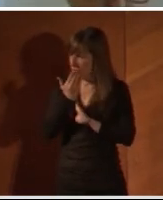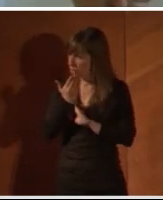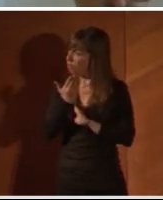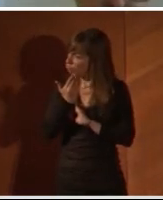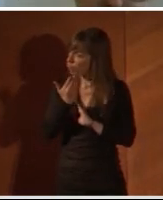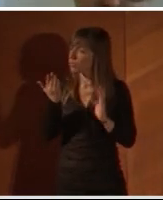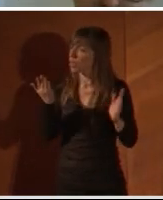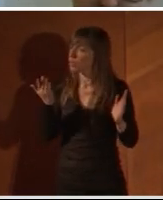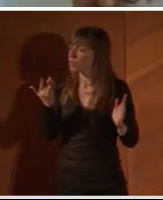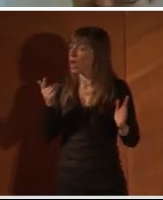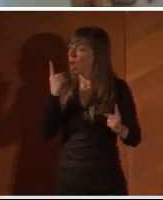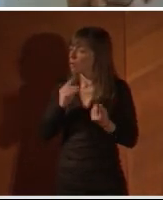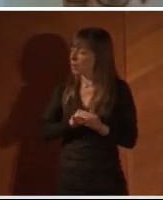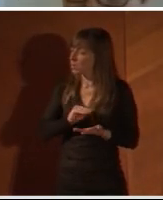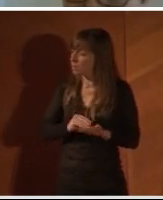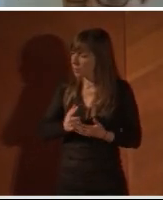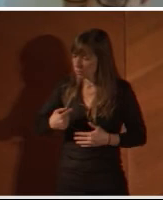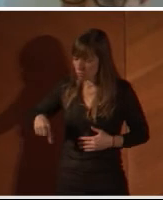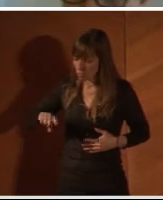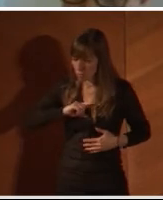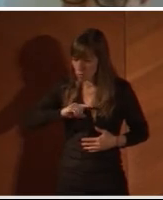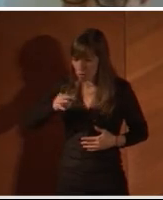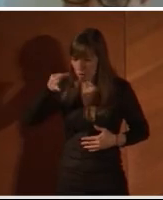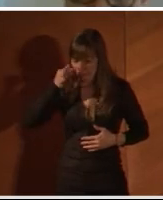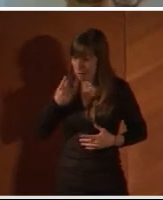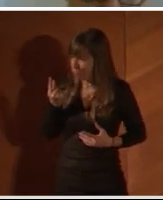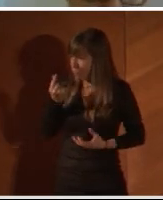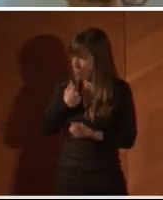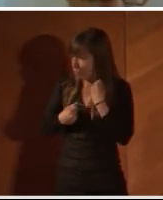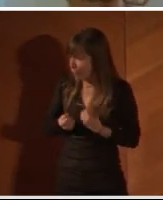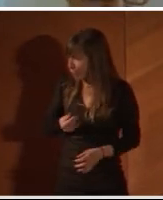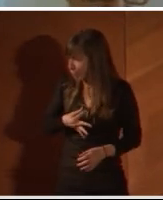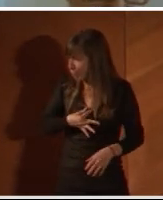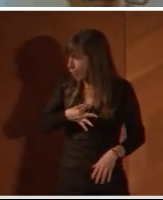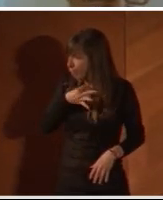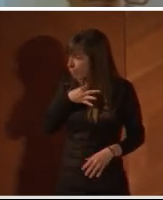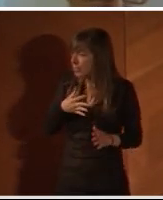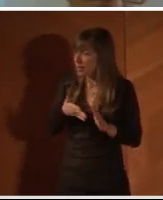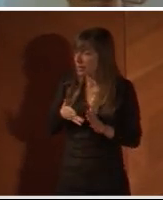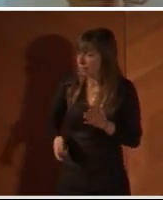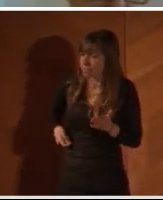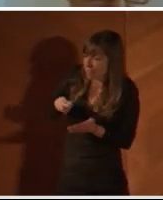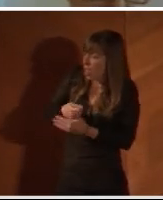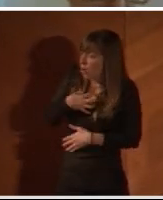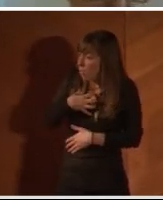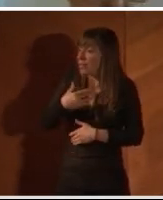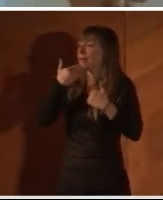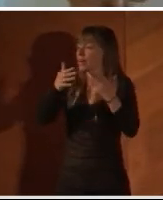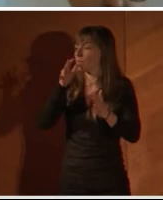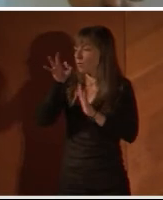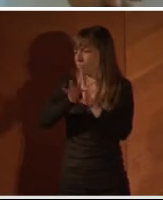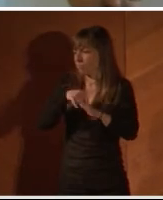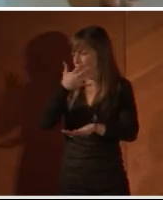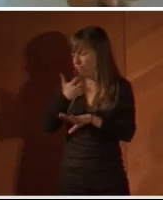generosa y que muchas veces no tenemos capacidad económica suficiente para poder llevar a cabo si no es a través de este tipo de